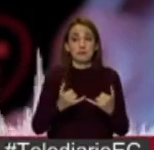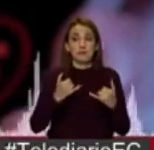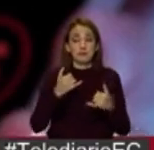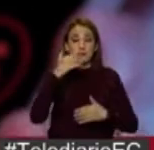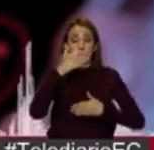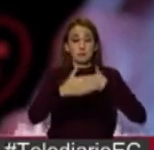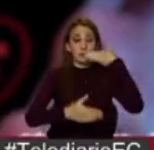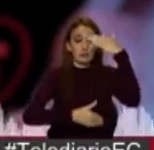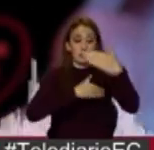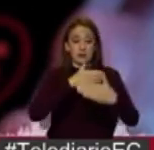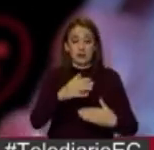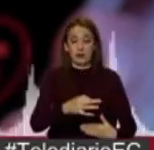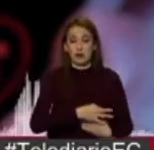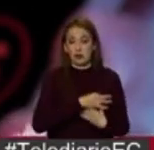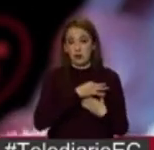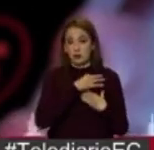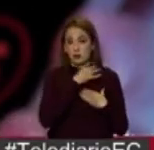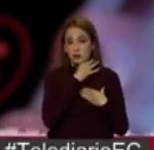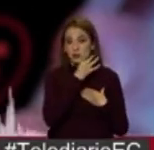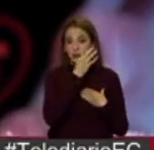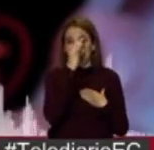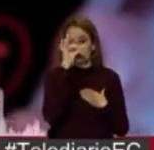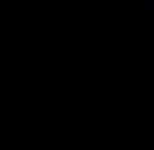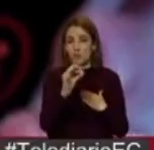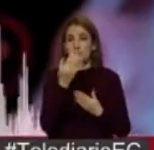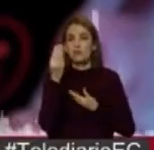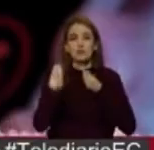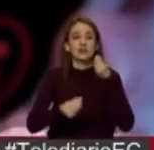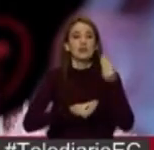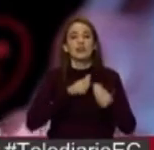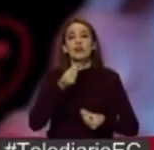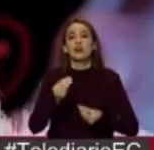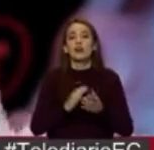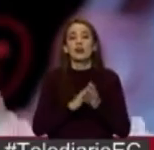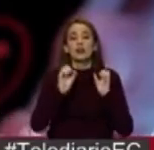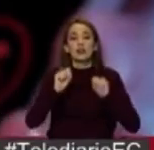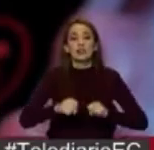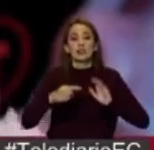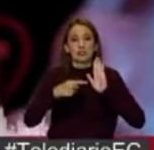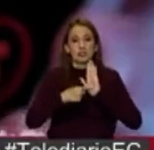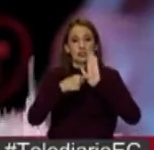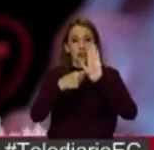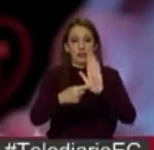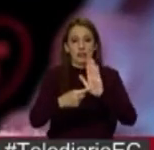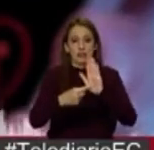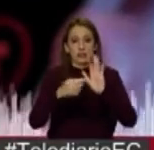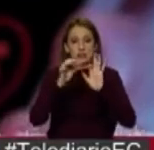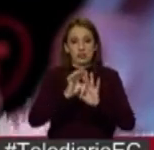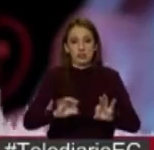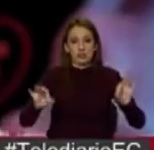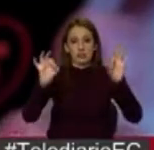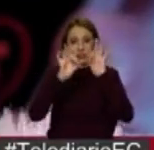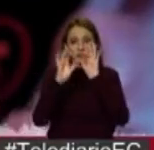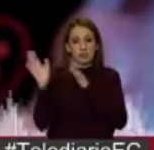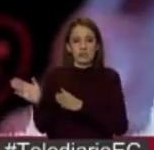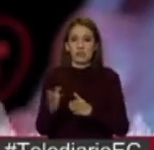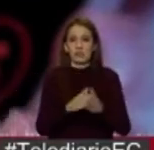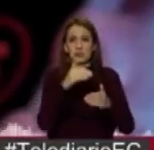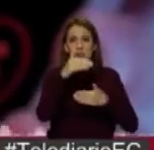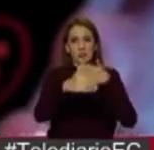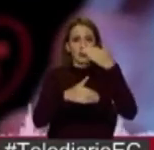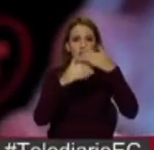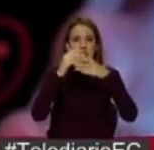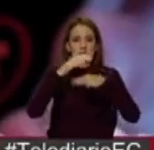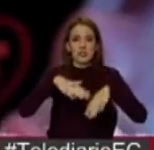el coronavirus es mucho más alto. ¿Por qué? Porque se ha demostrado y hemos escuchado últimamente que el coronavirus sí